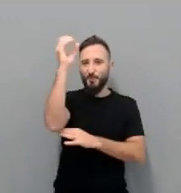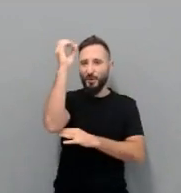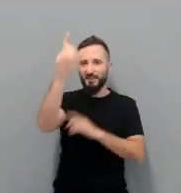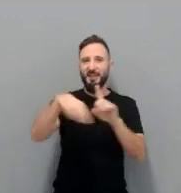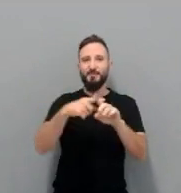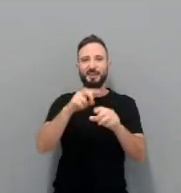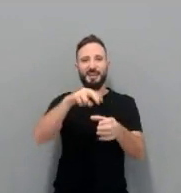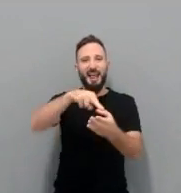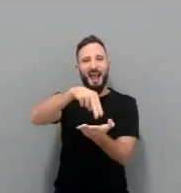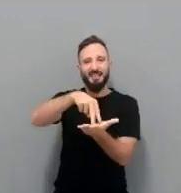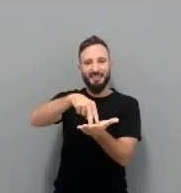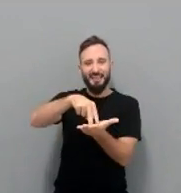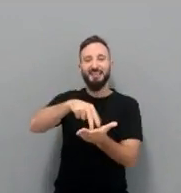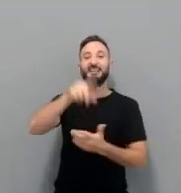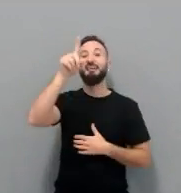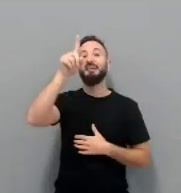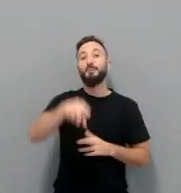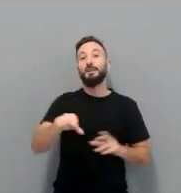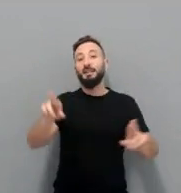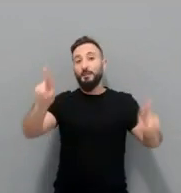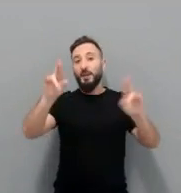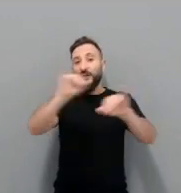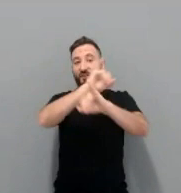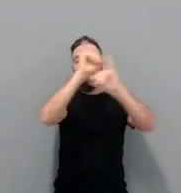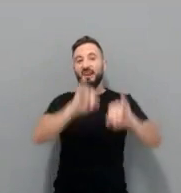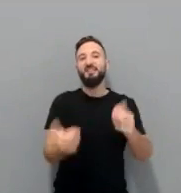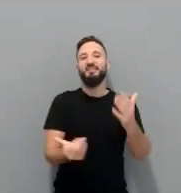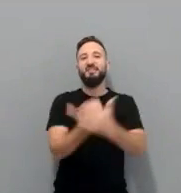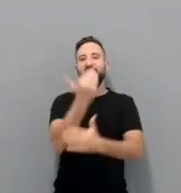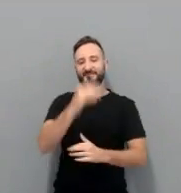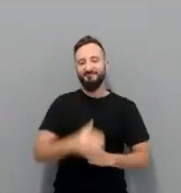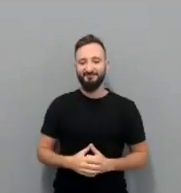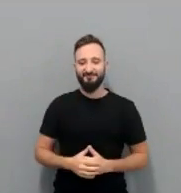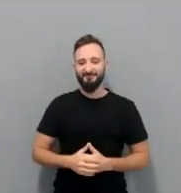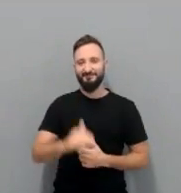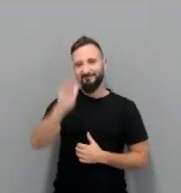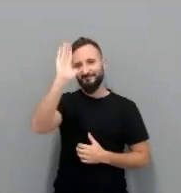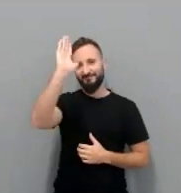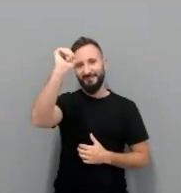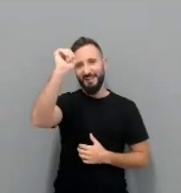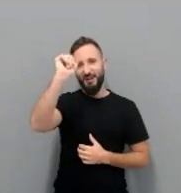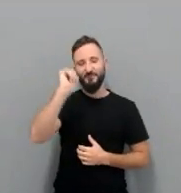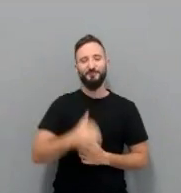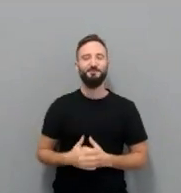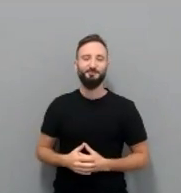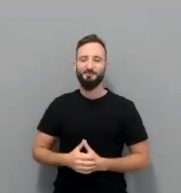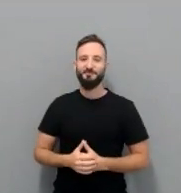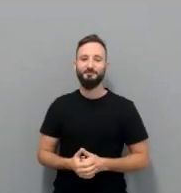asistentes, y que tengáis un feliz día. Hasta la próxima.